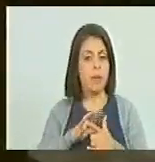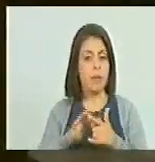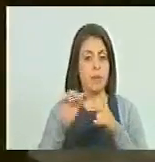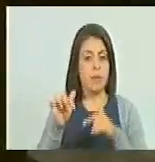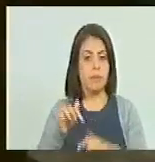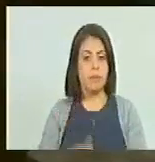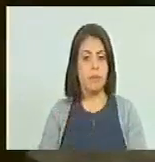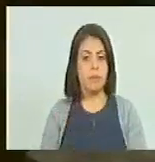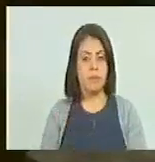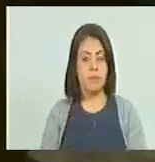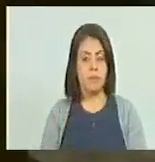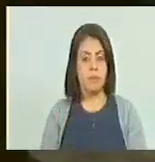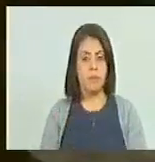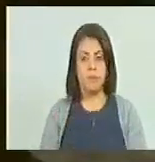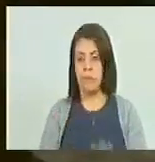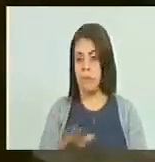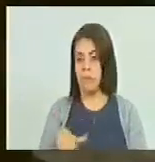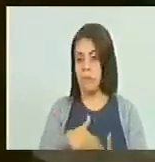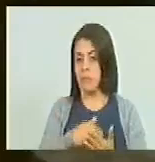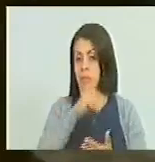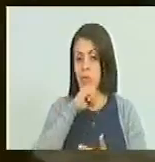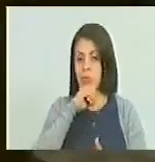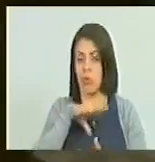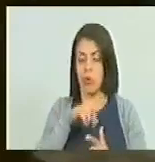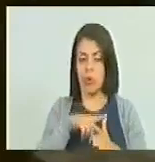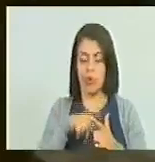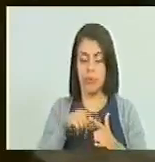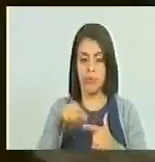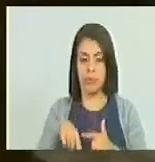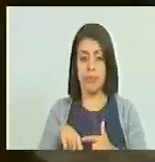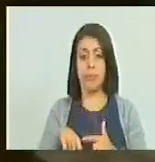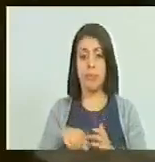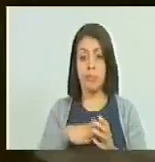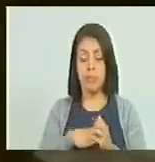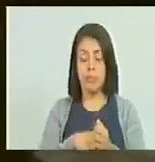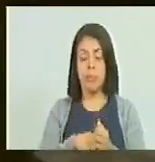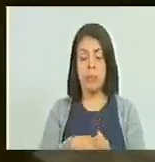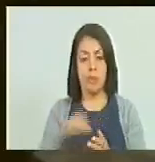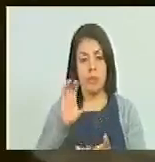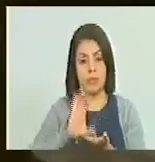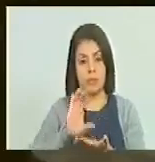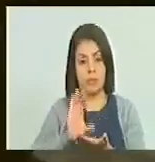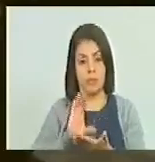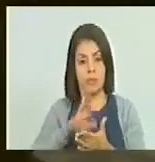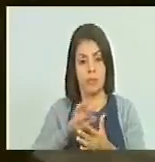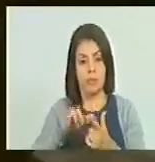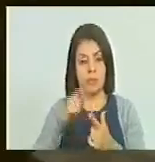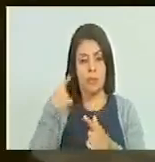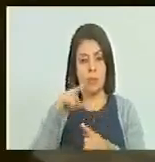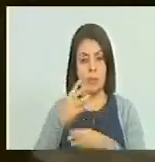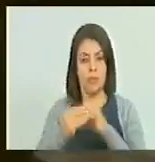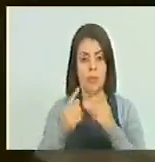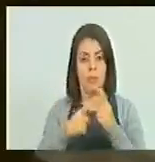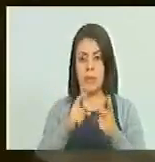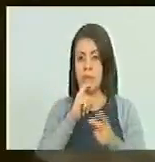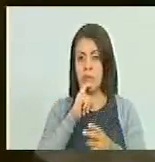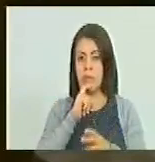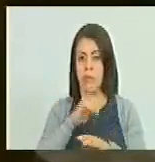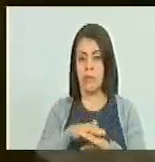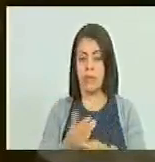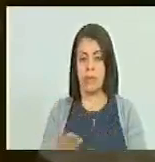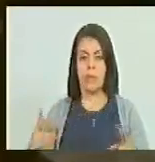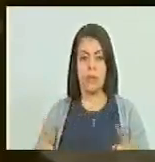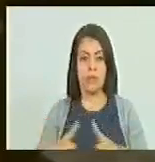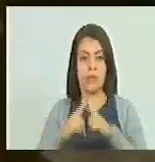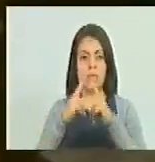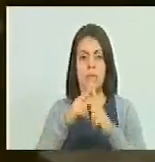que todos los historiadores y los cronistas de la ciudad han tenido muy difícil el